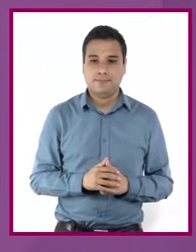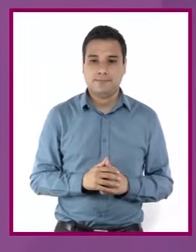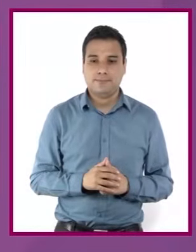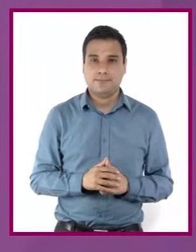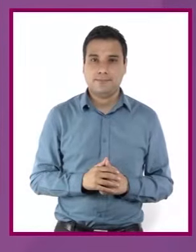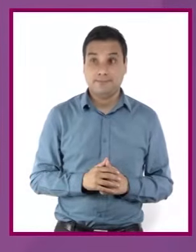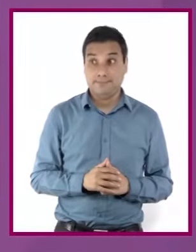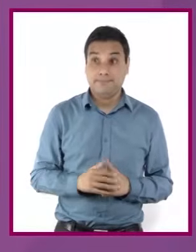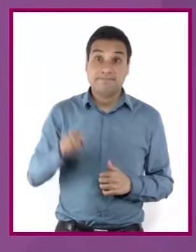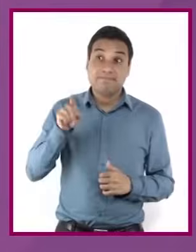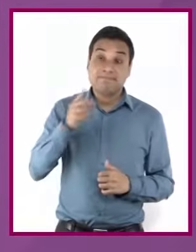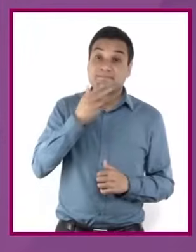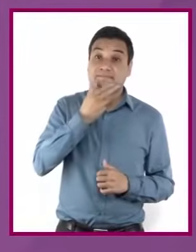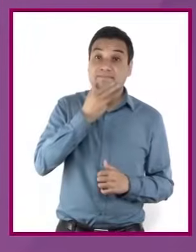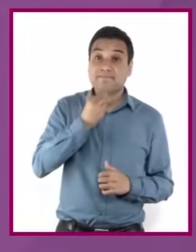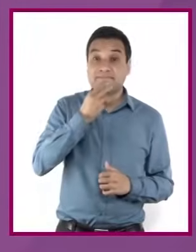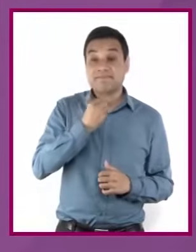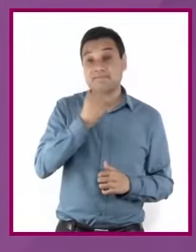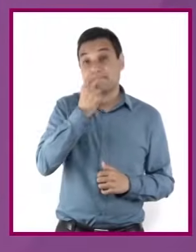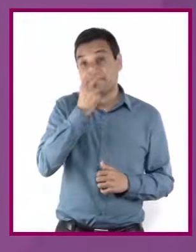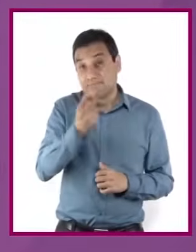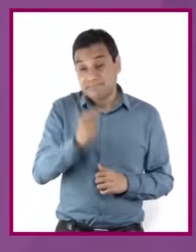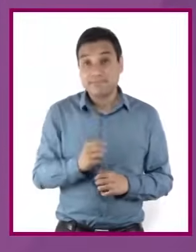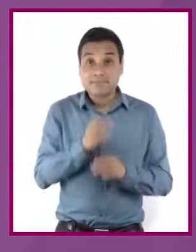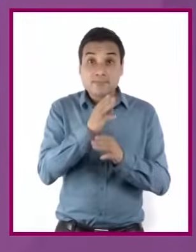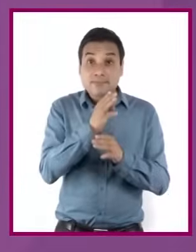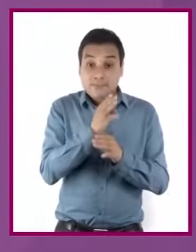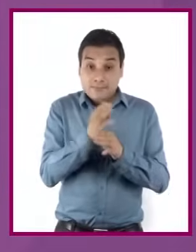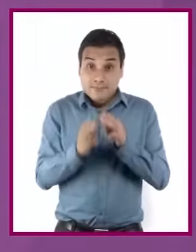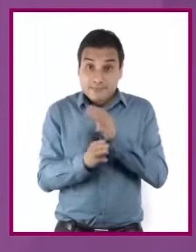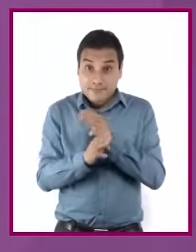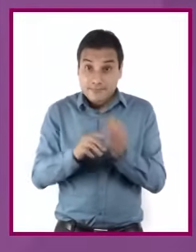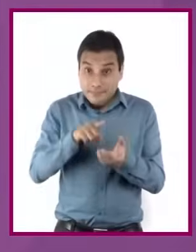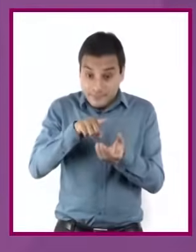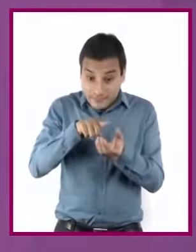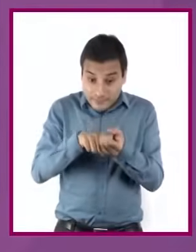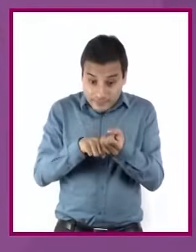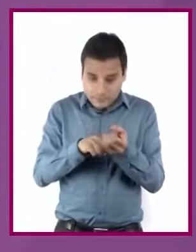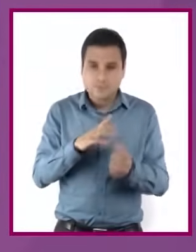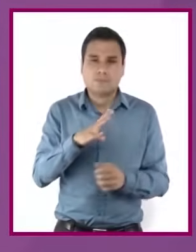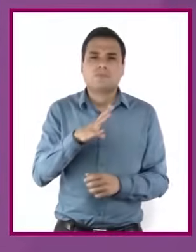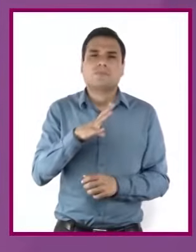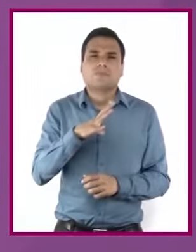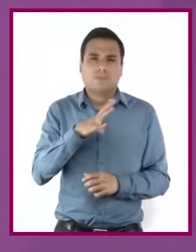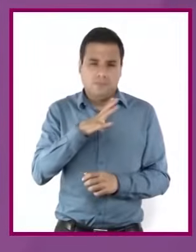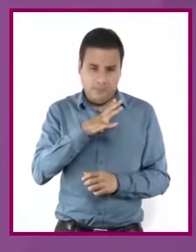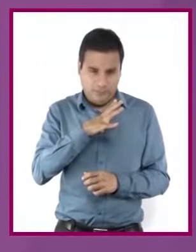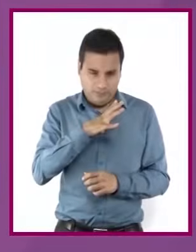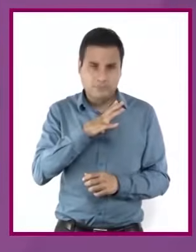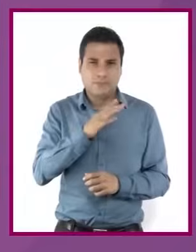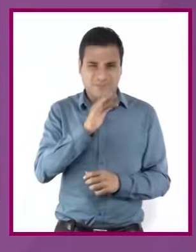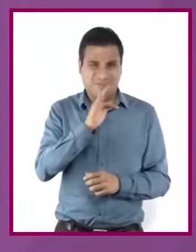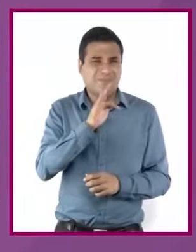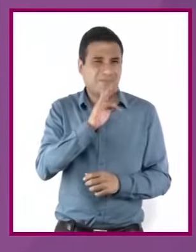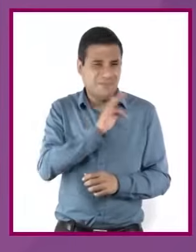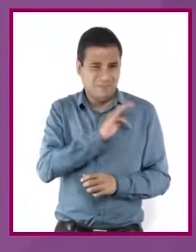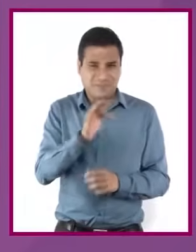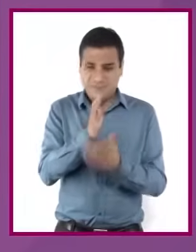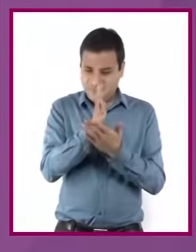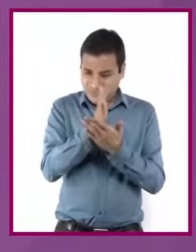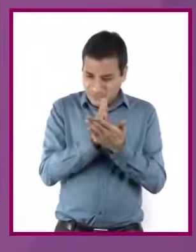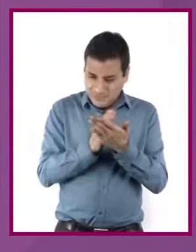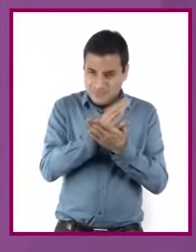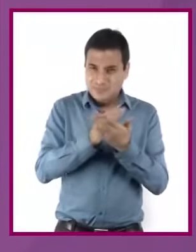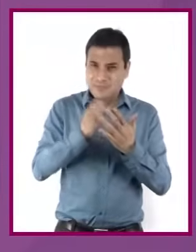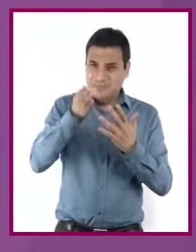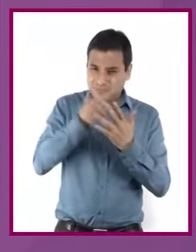Según Aristóteles, la materia estaba constituida de forma continua, es decir, que podía dividirse infinitamente y